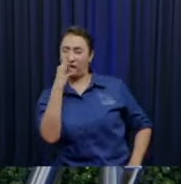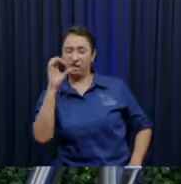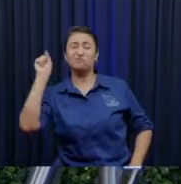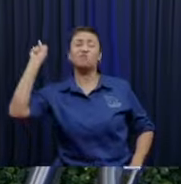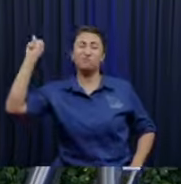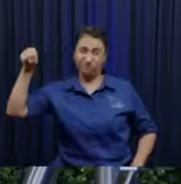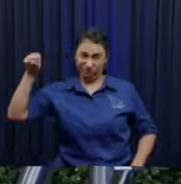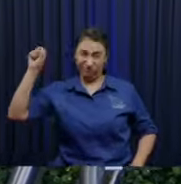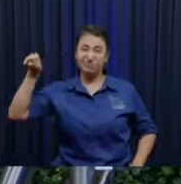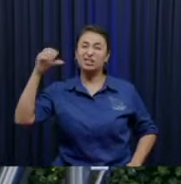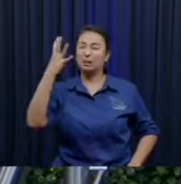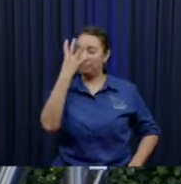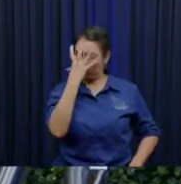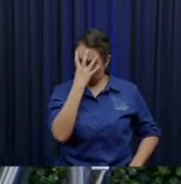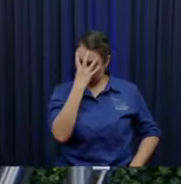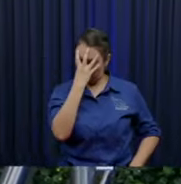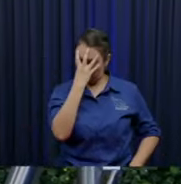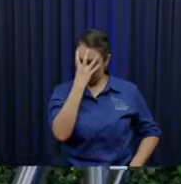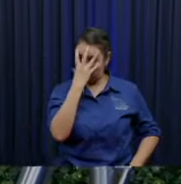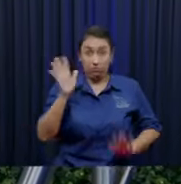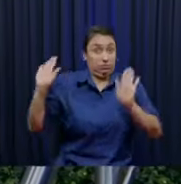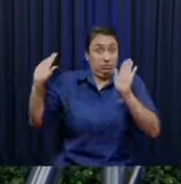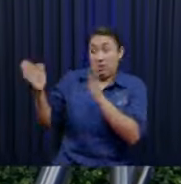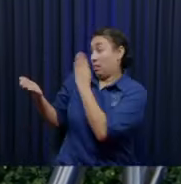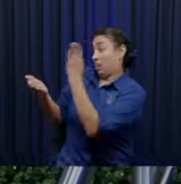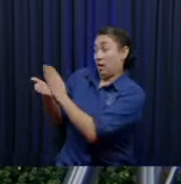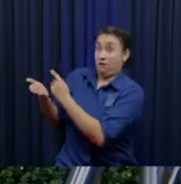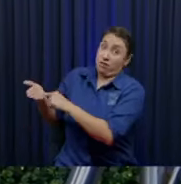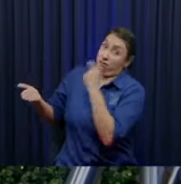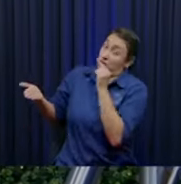Perdón, si no está de acuerdo, peleese con Pablo.